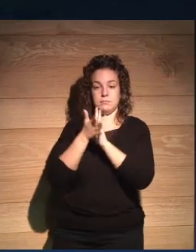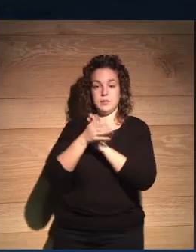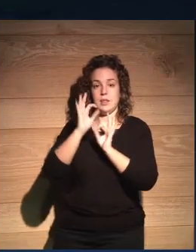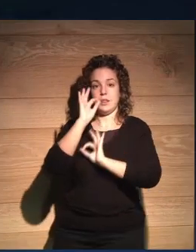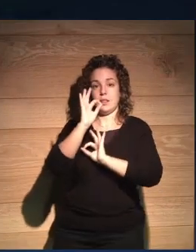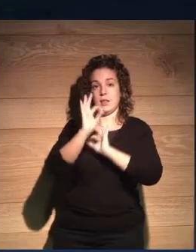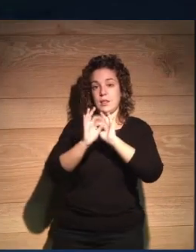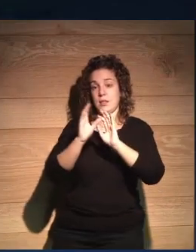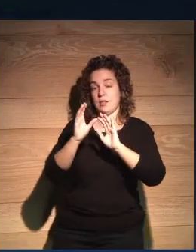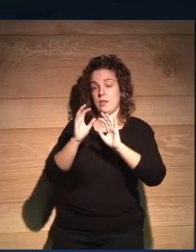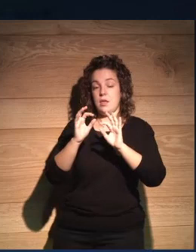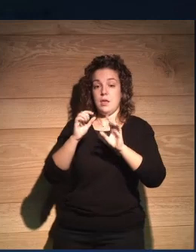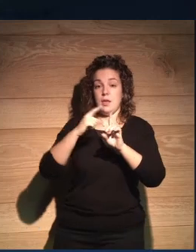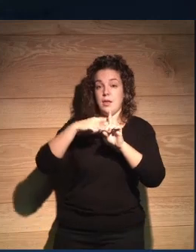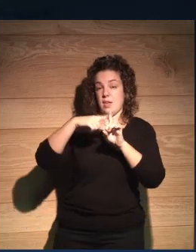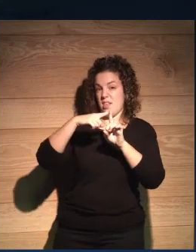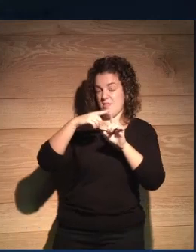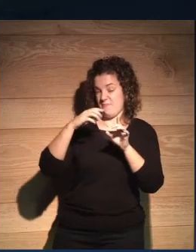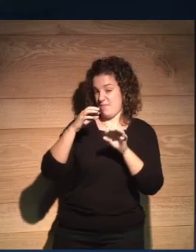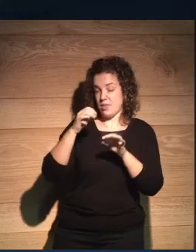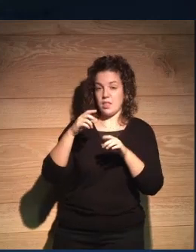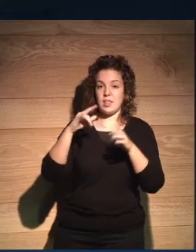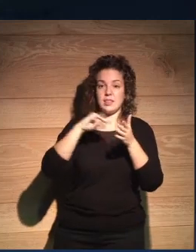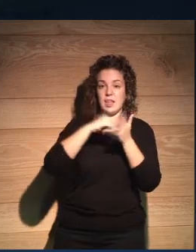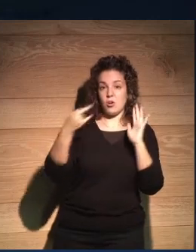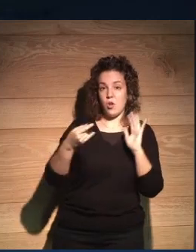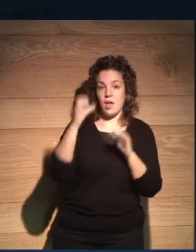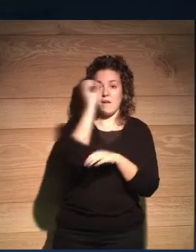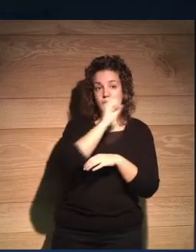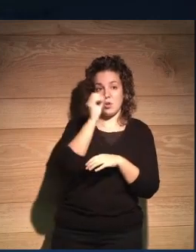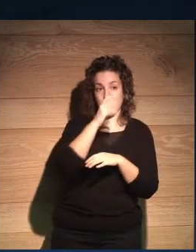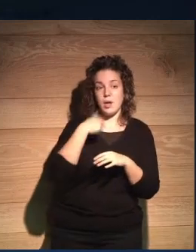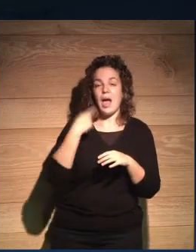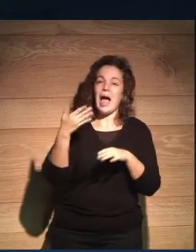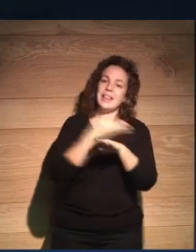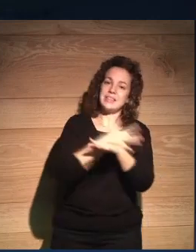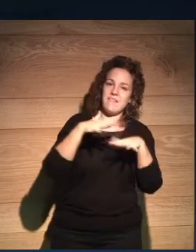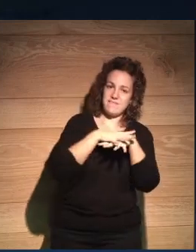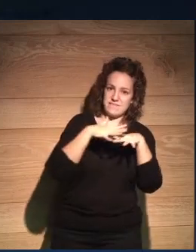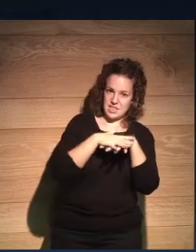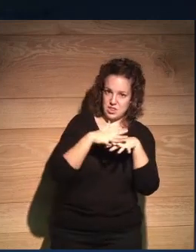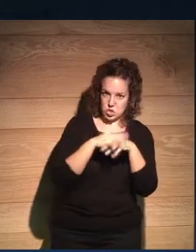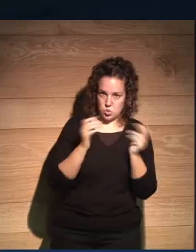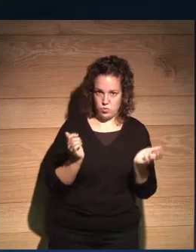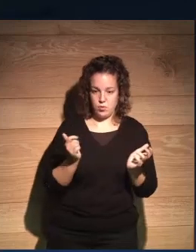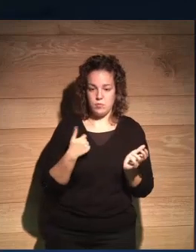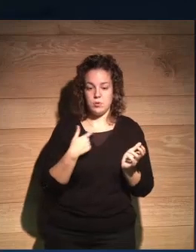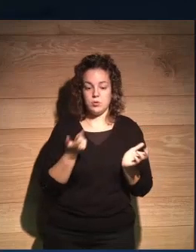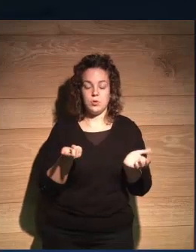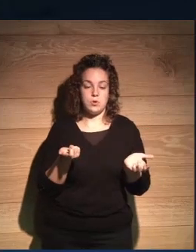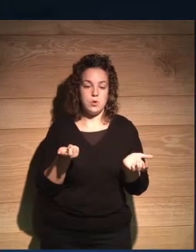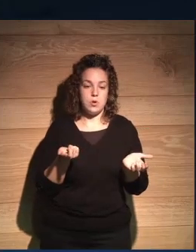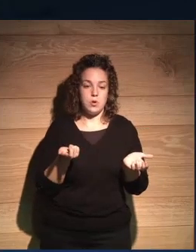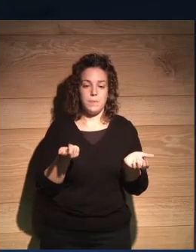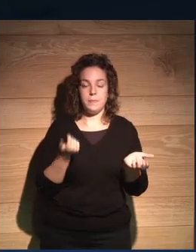grados como biotecnología, como bioquímica. Ya ha habido un filtro. Vale, que ha habido un filtro primero. Ahora bien, yo no veo eso